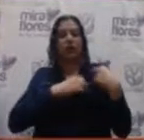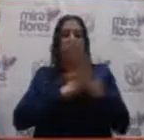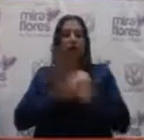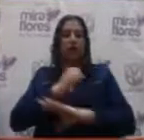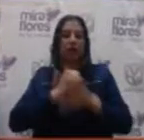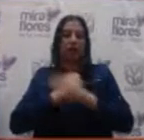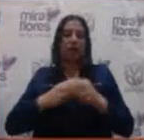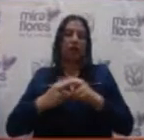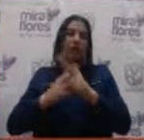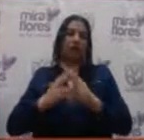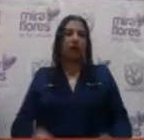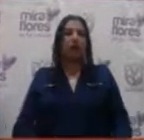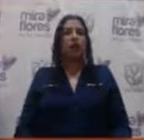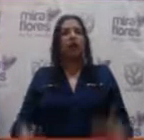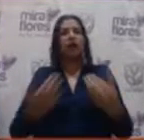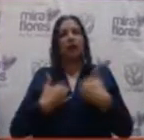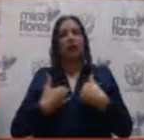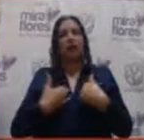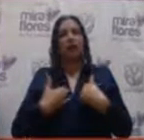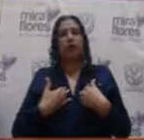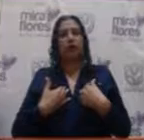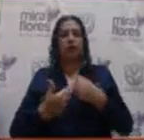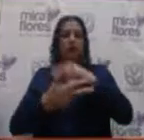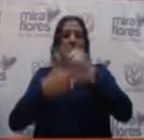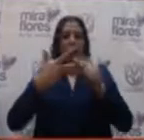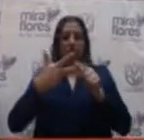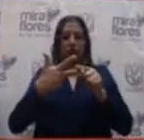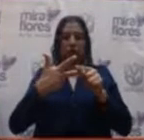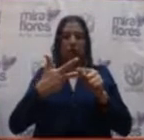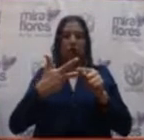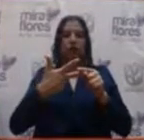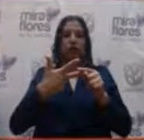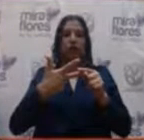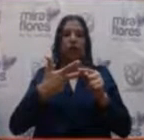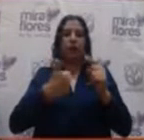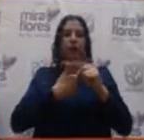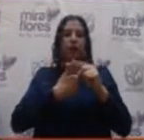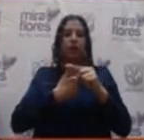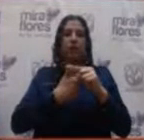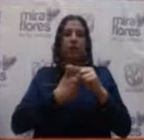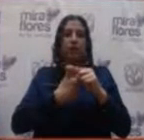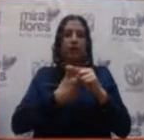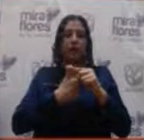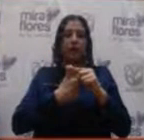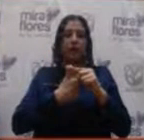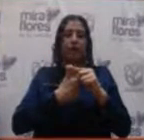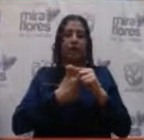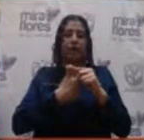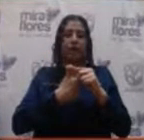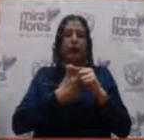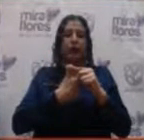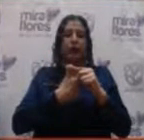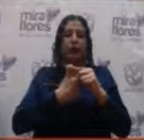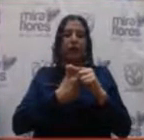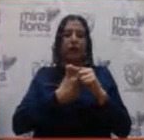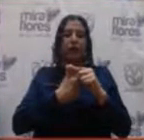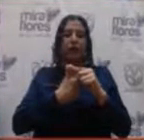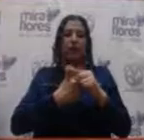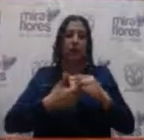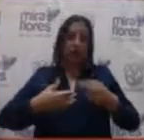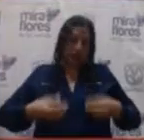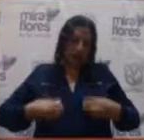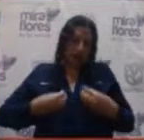2014. Tenemos entonces, señores y señoras, tres puntos en agenda. El primer punto es el que se me reintegren